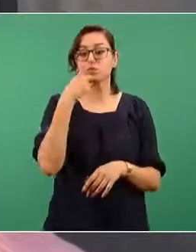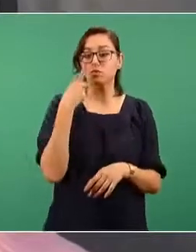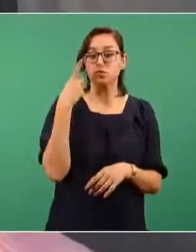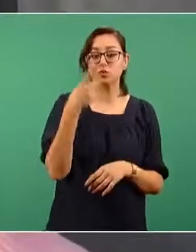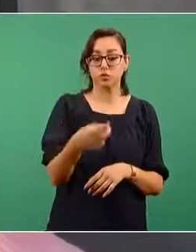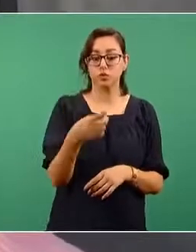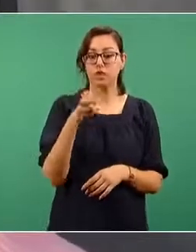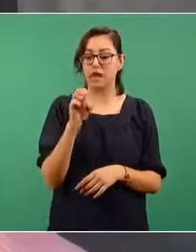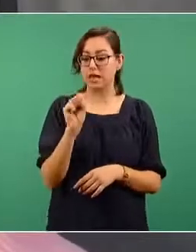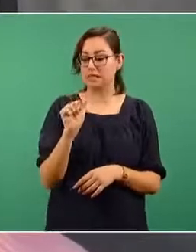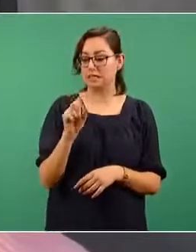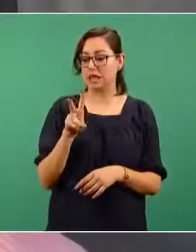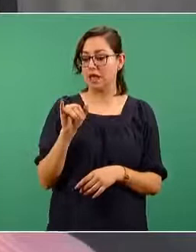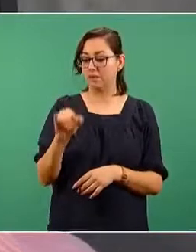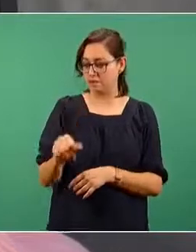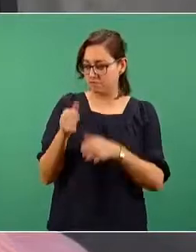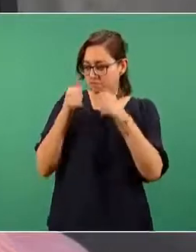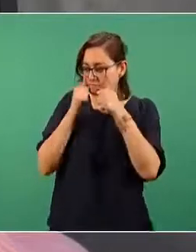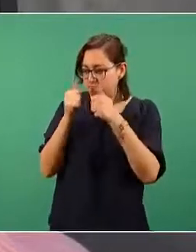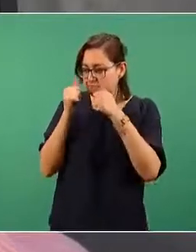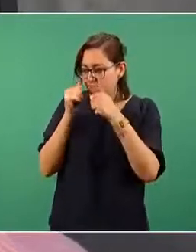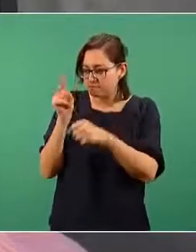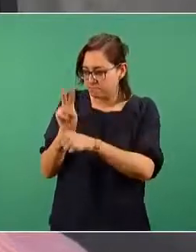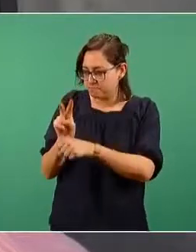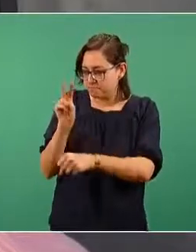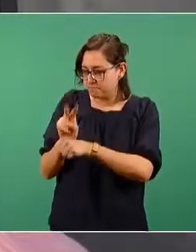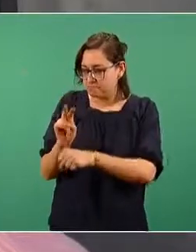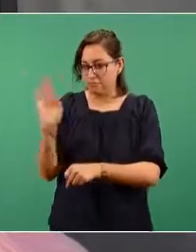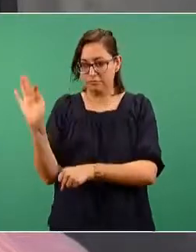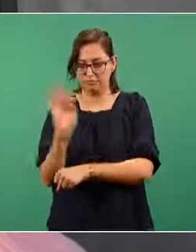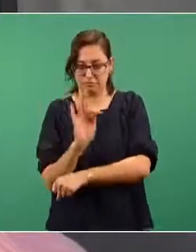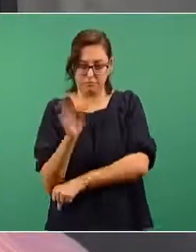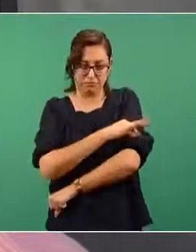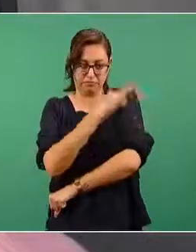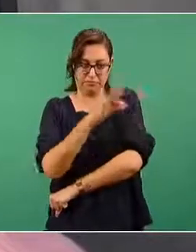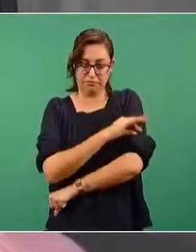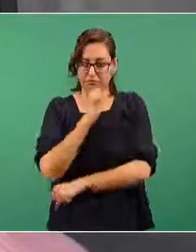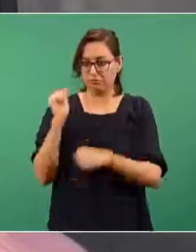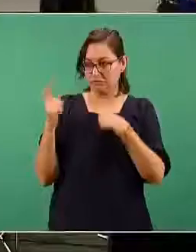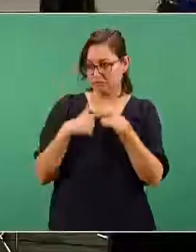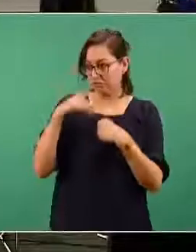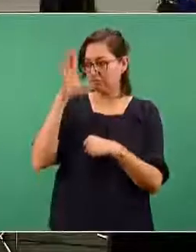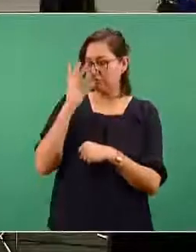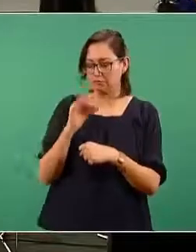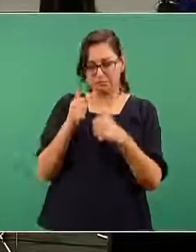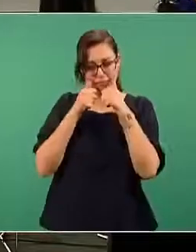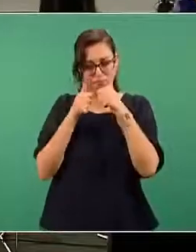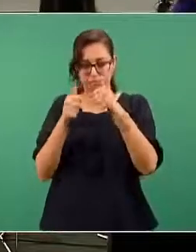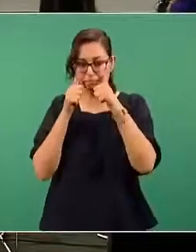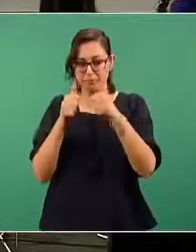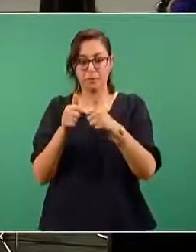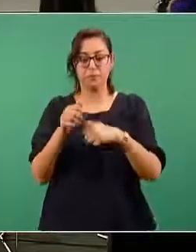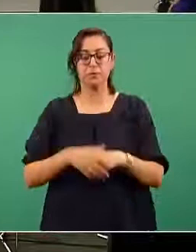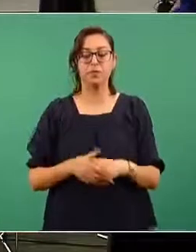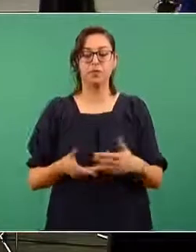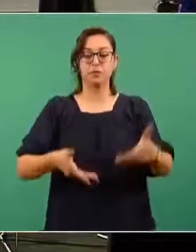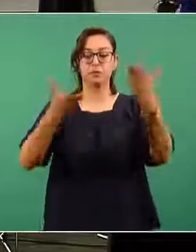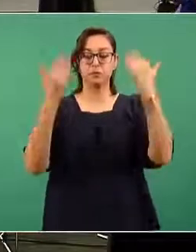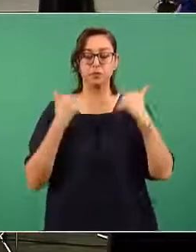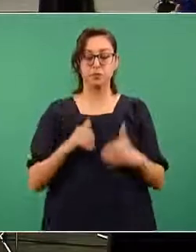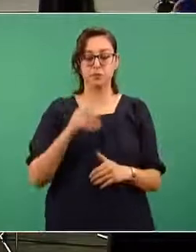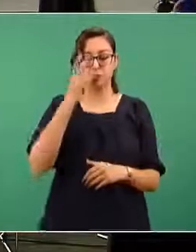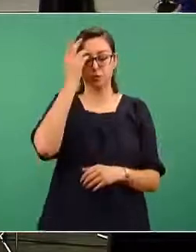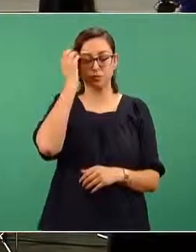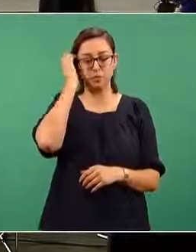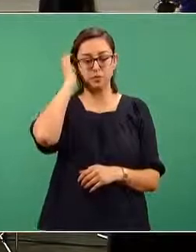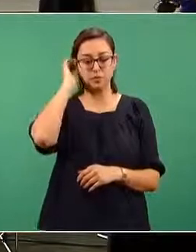de los ESAVIS, los eventos supuestamente asociados a vacunación e inmunización. Me pasan la siguiente y